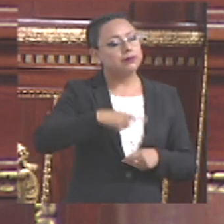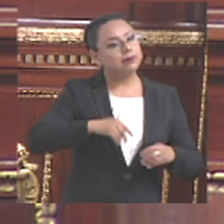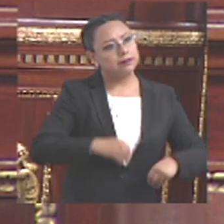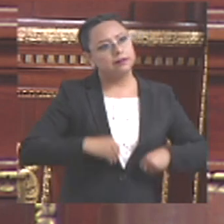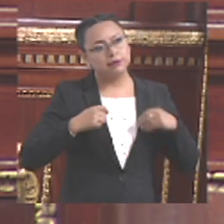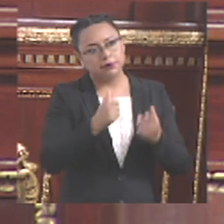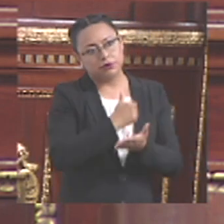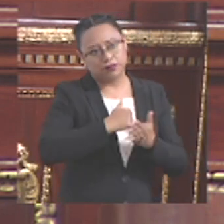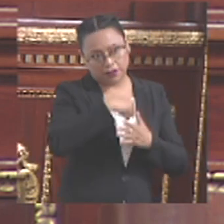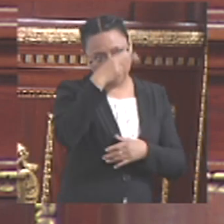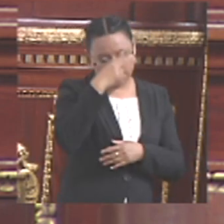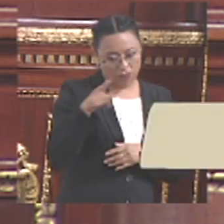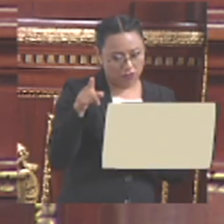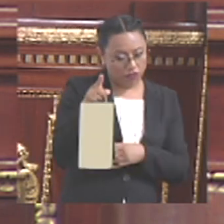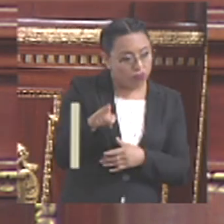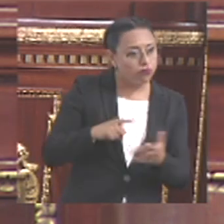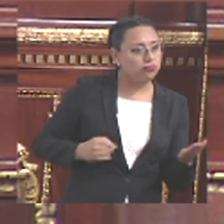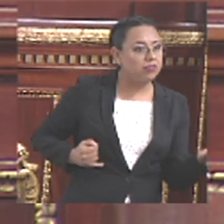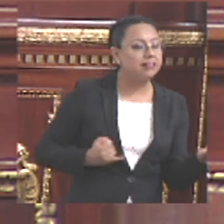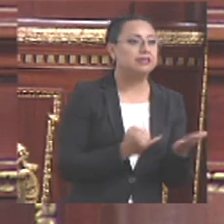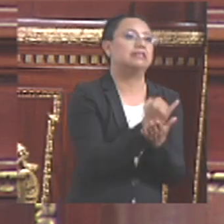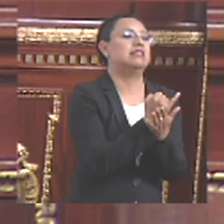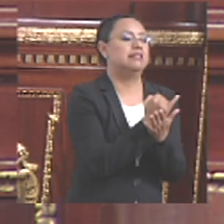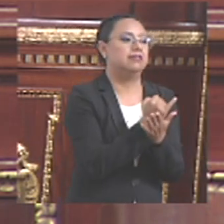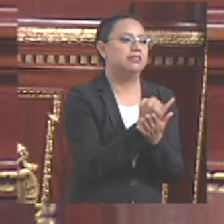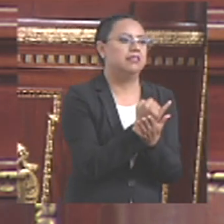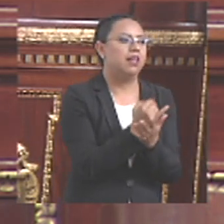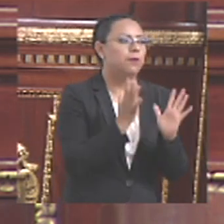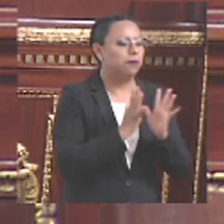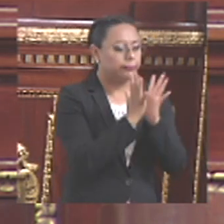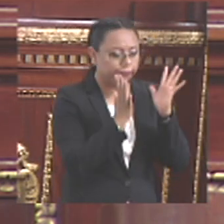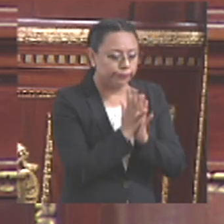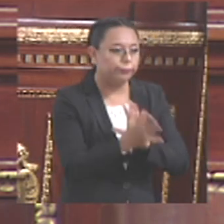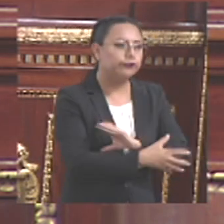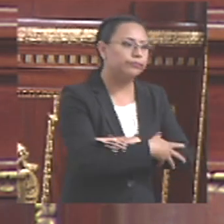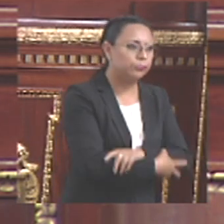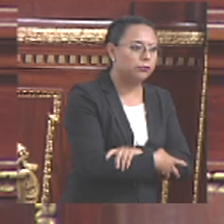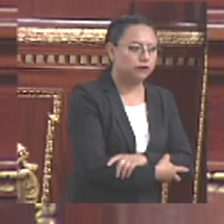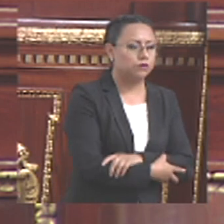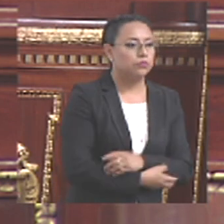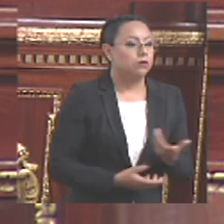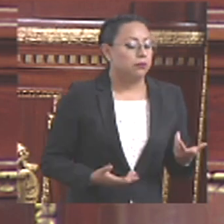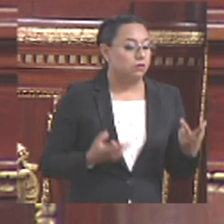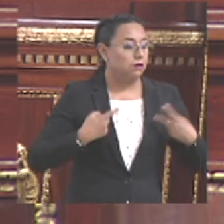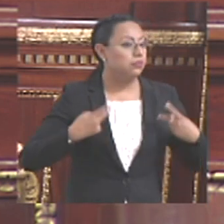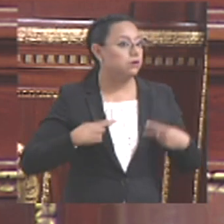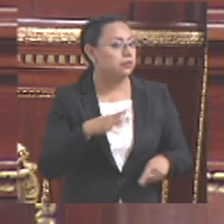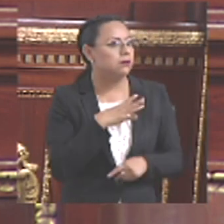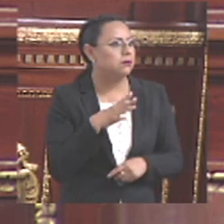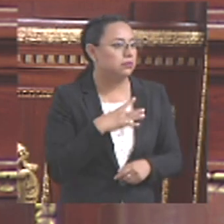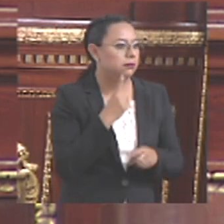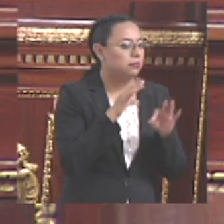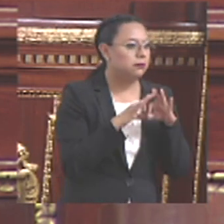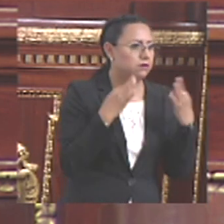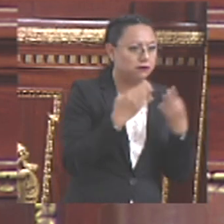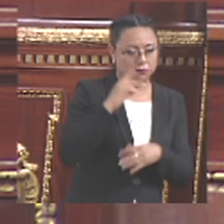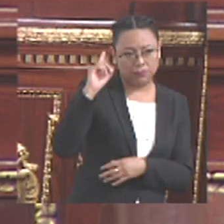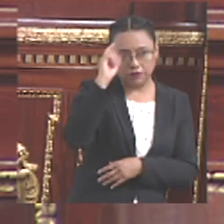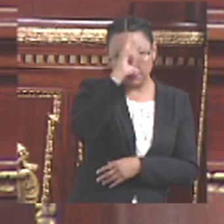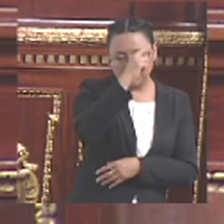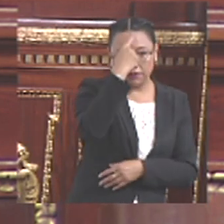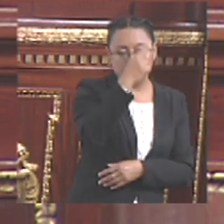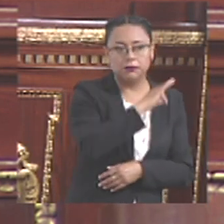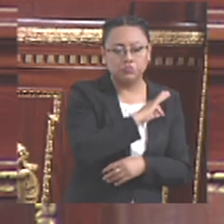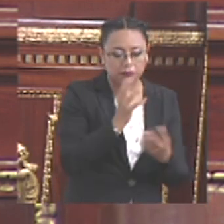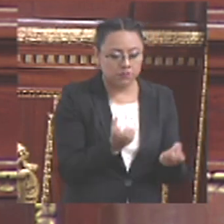y solidarizarse con quienes tenían en ese momento una condición complicada de